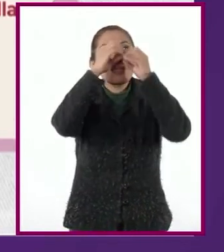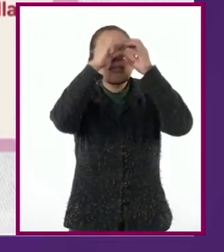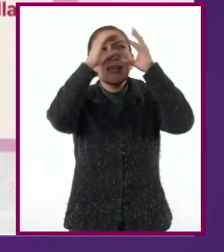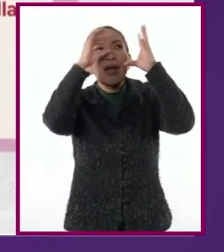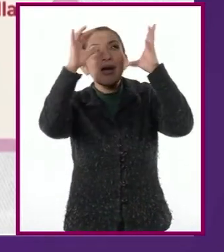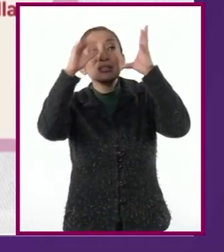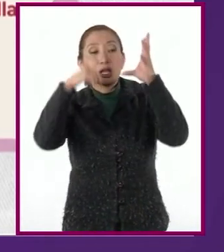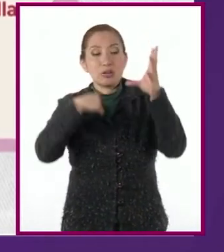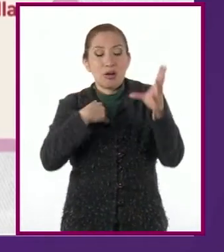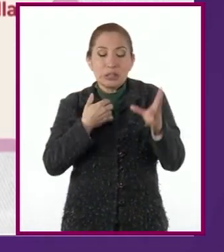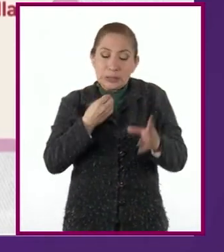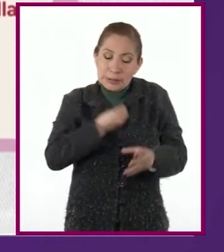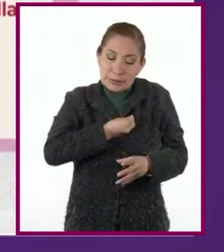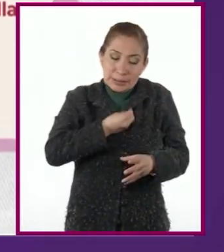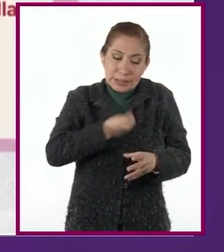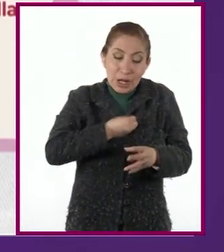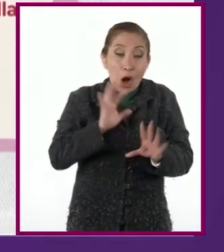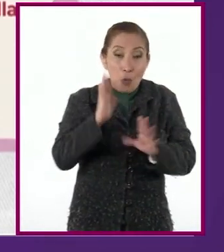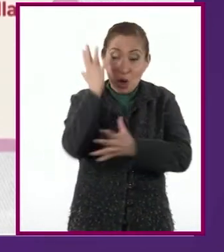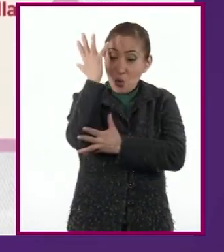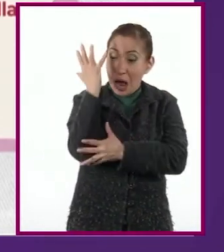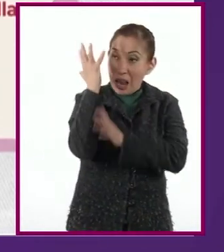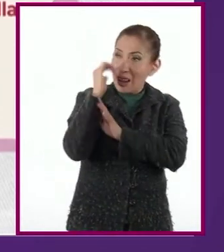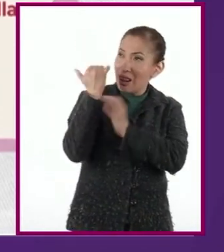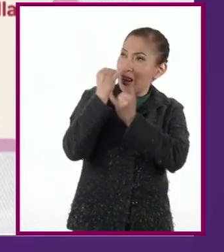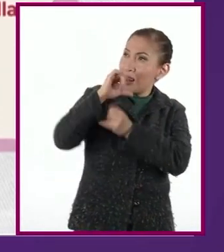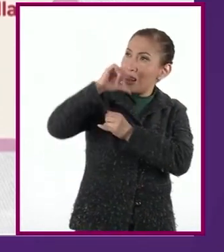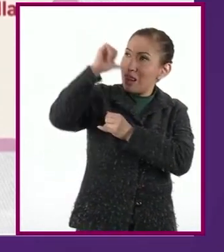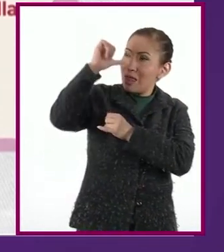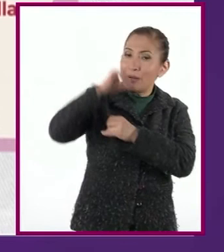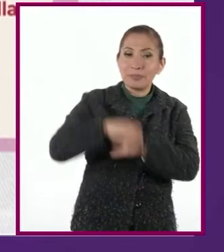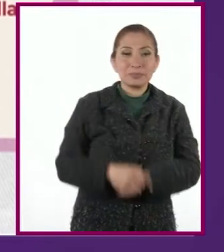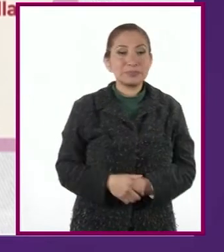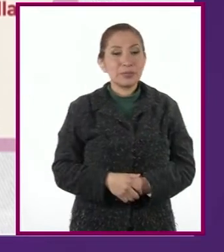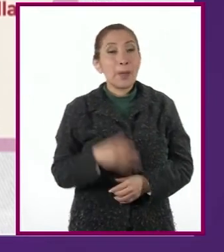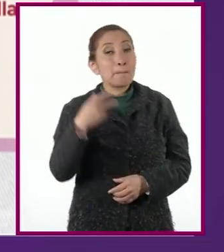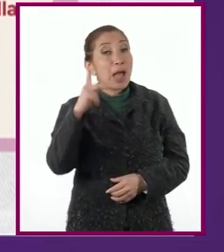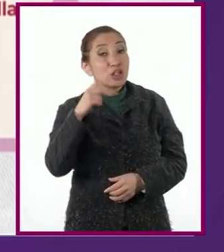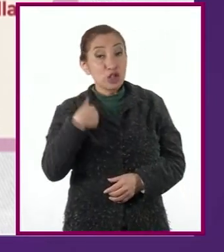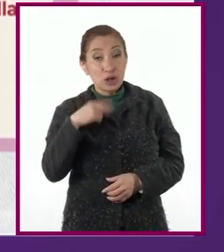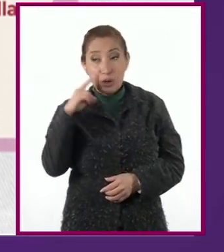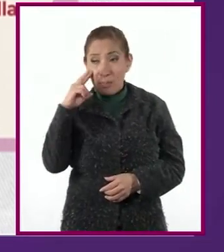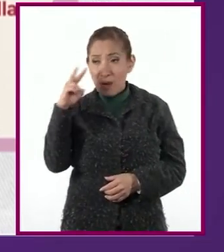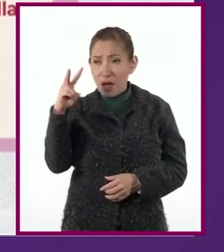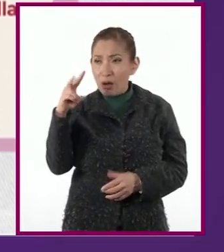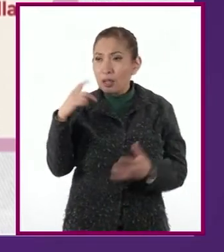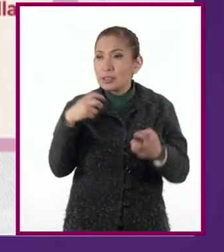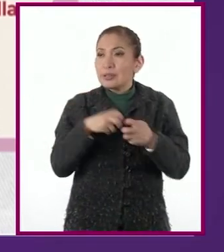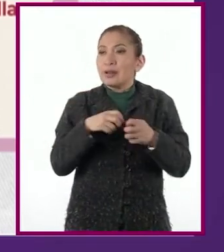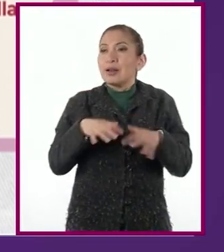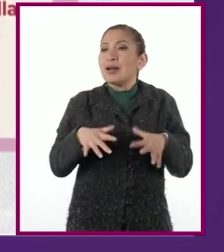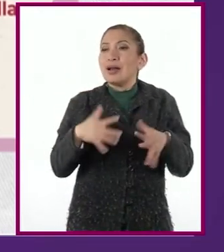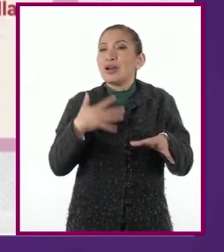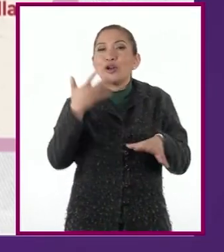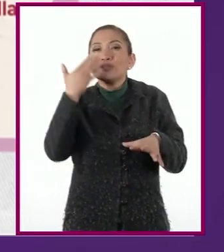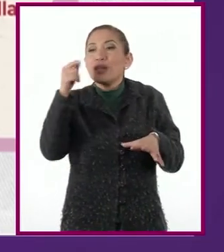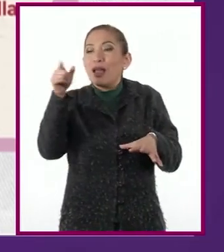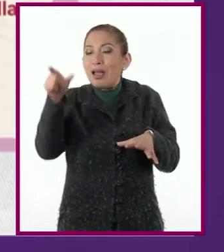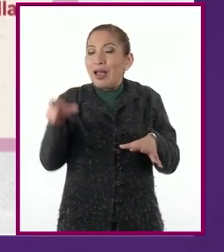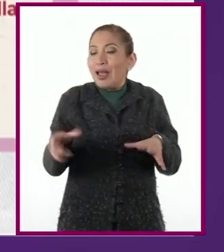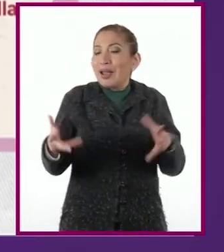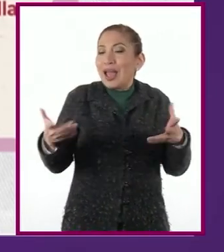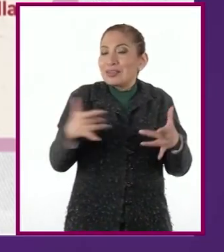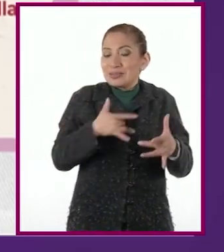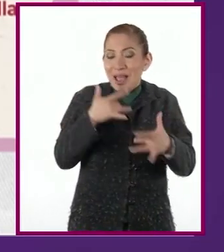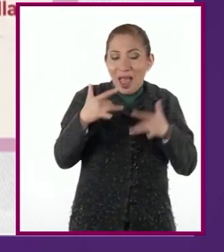y si soy fuerte, como en los árboles altos. Pero si la veo, tiemblo. No sé qué se ha hecho de lo